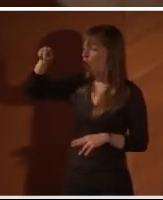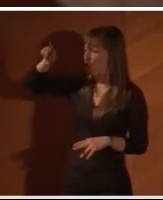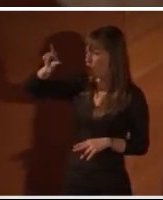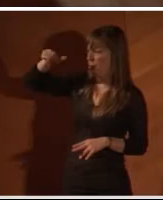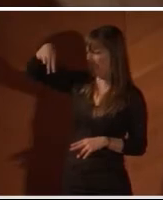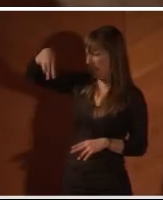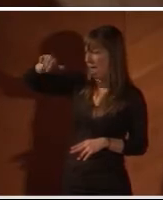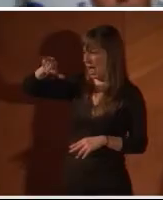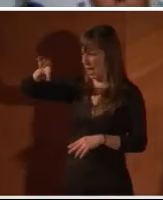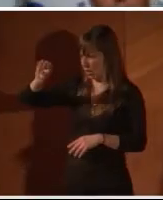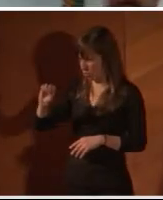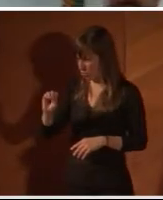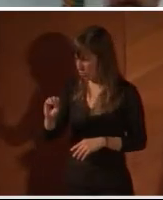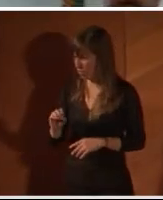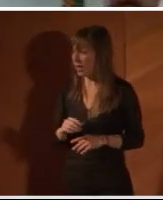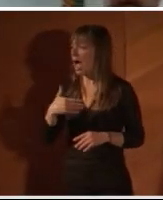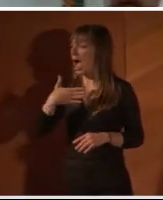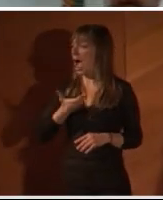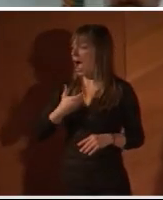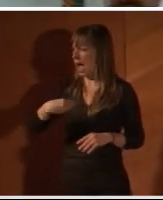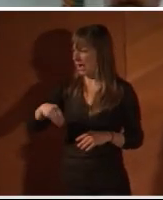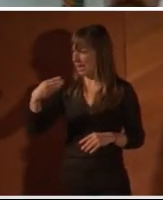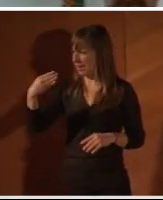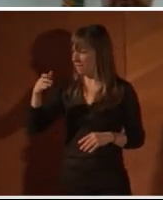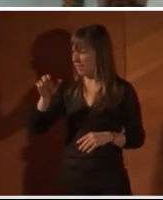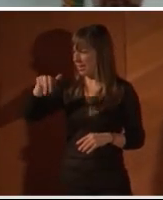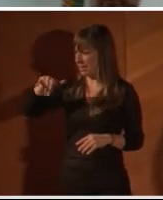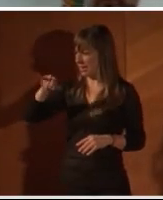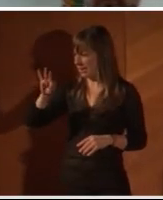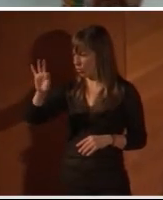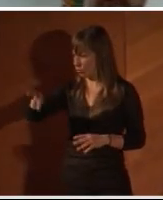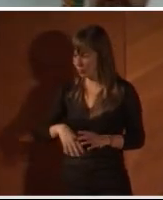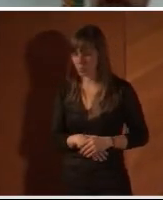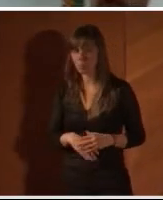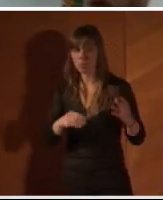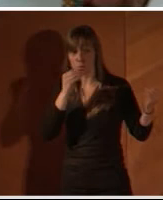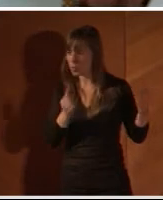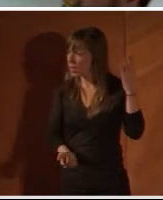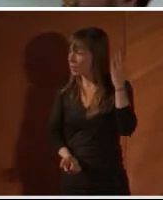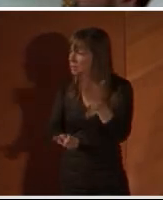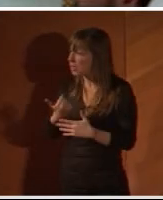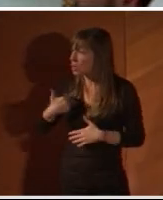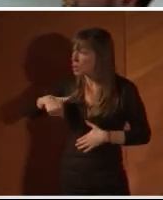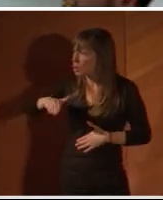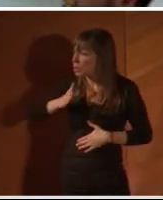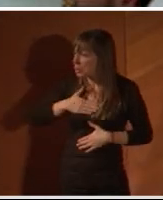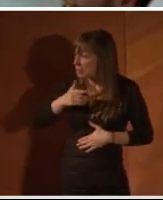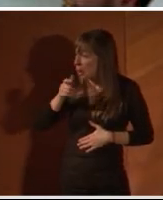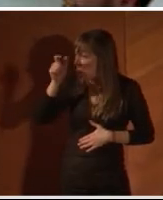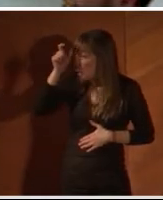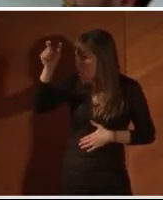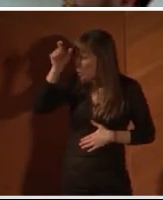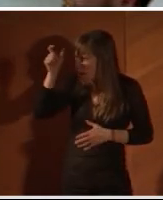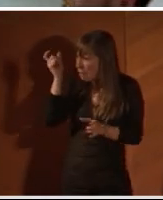Adelante. Hola, buenos días. Buenos días. Gracias. Bueno, pues nosotros creo que somos el pueblo más pequeñito de los que nos